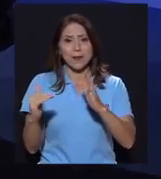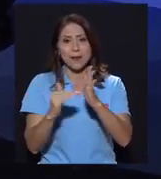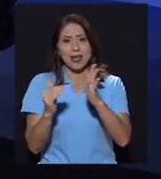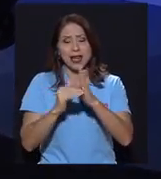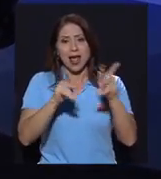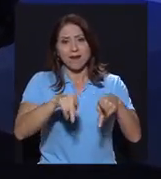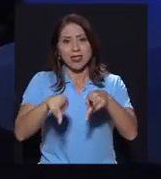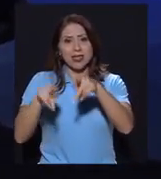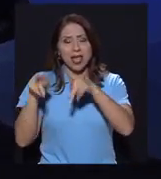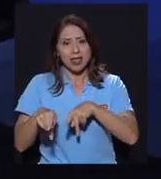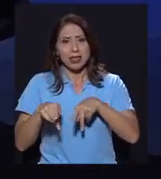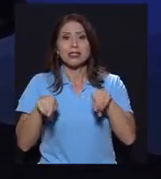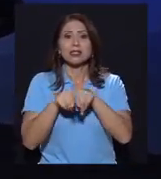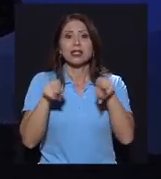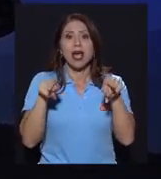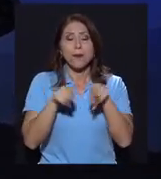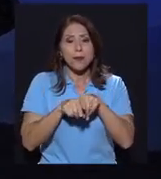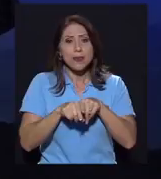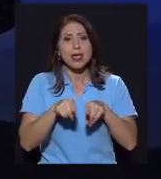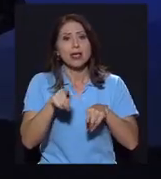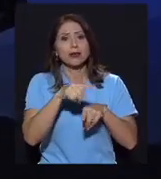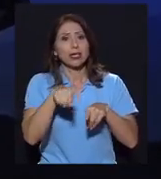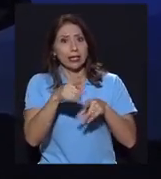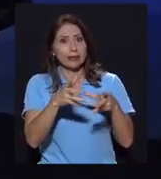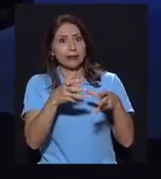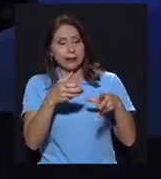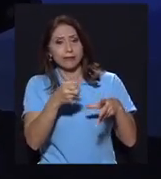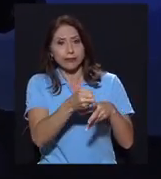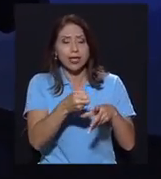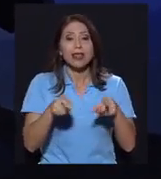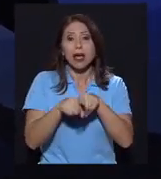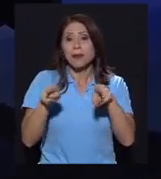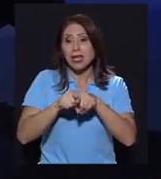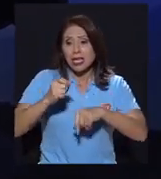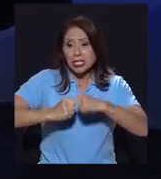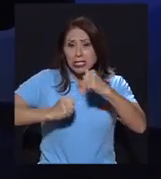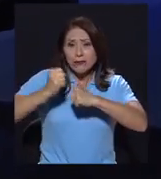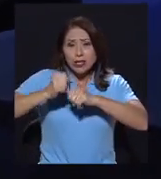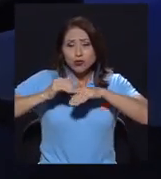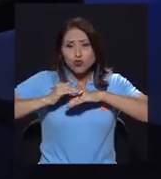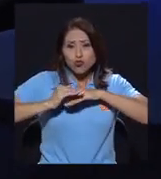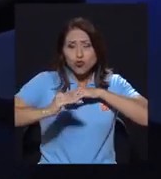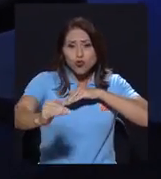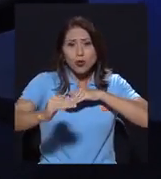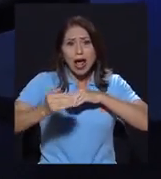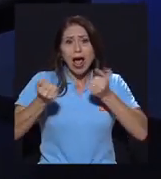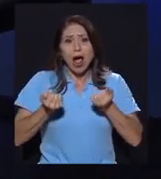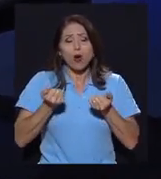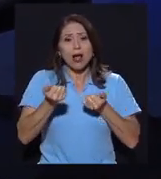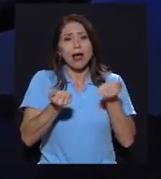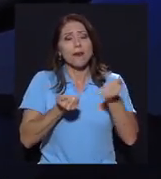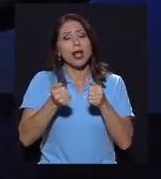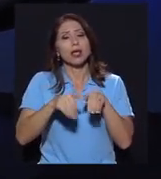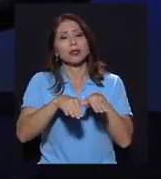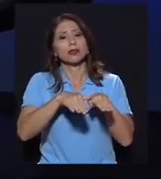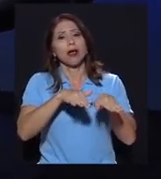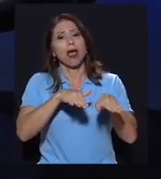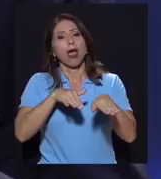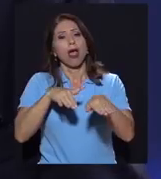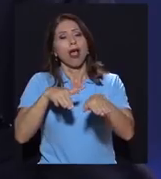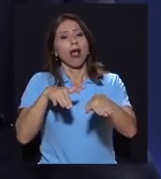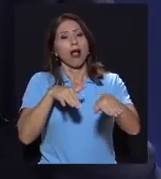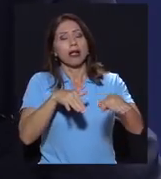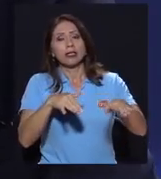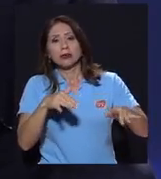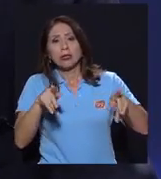país una crisis en materia infraestructura no menos importante las presas están agobiando quitándole la paciencia